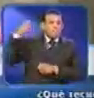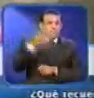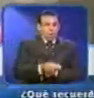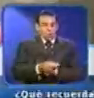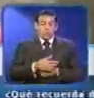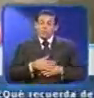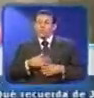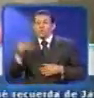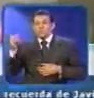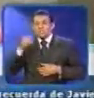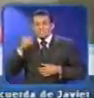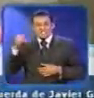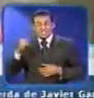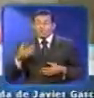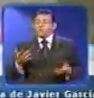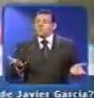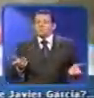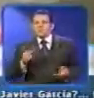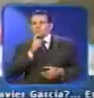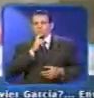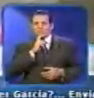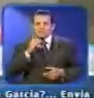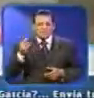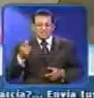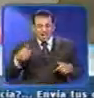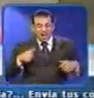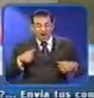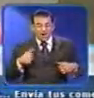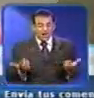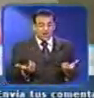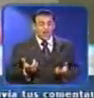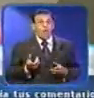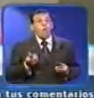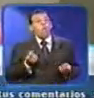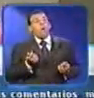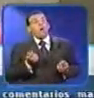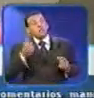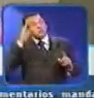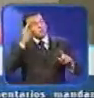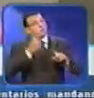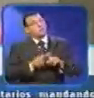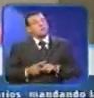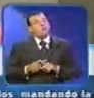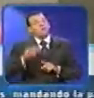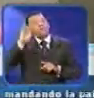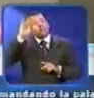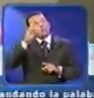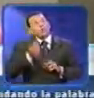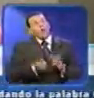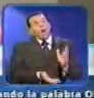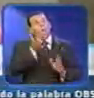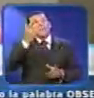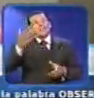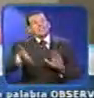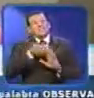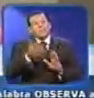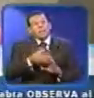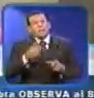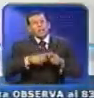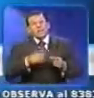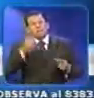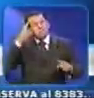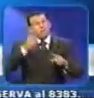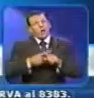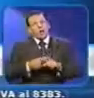es en mago y en adivinador de cuál va a ser la inflación que va a ocurrir hacia a futuro para poder determinar el precio de una